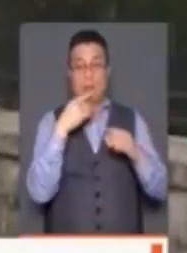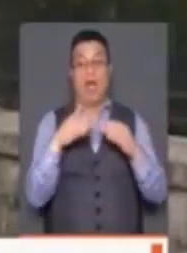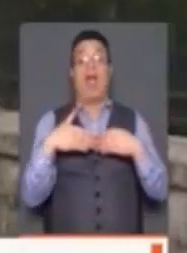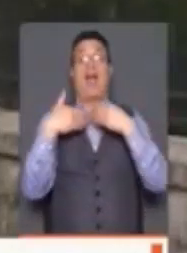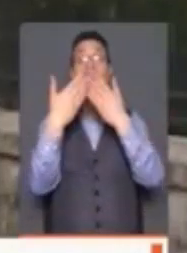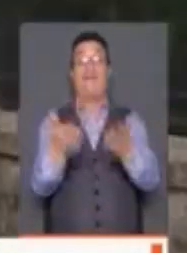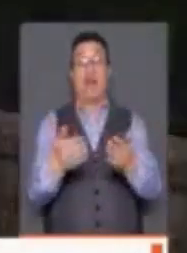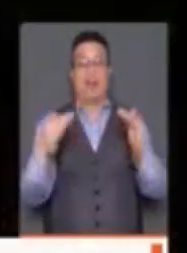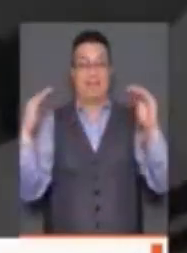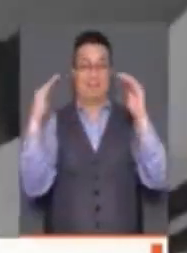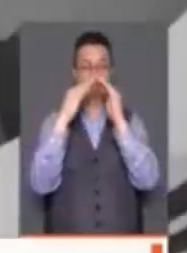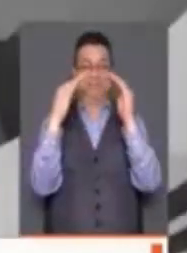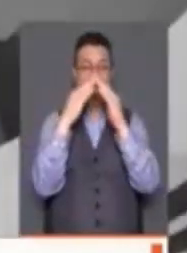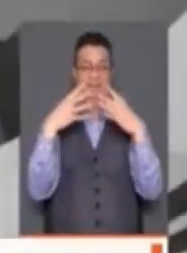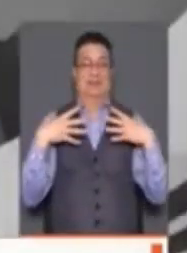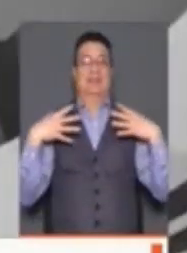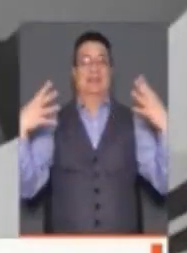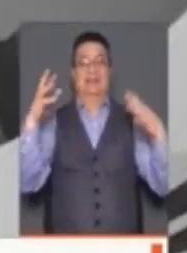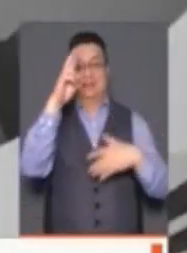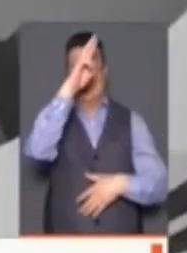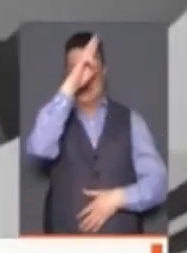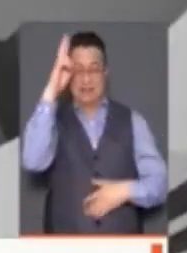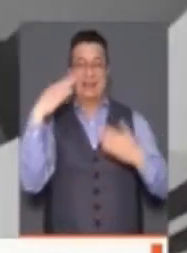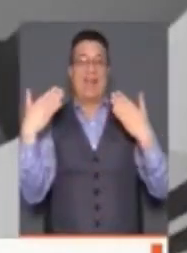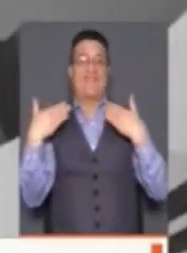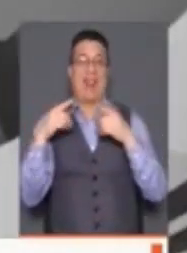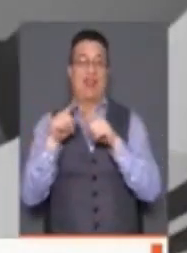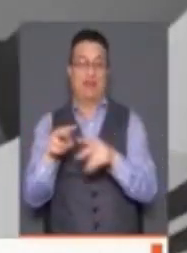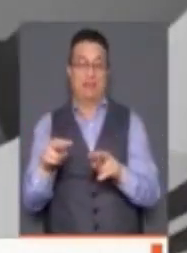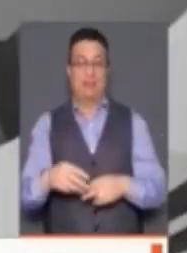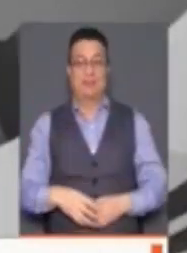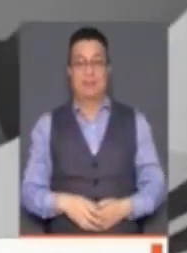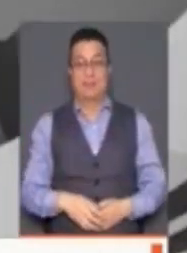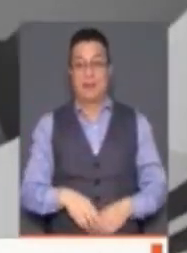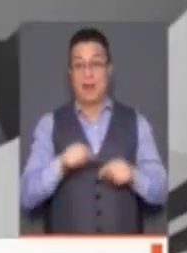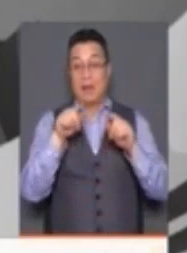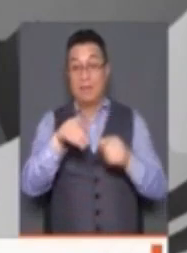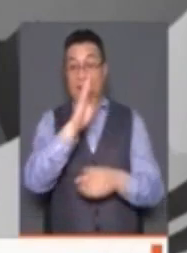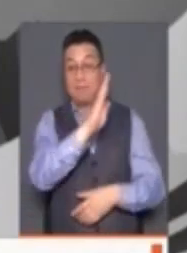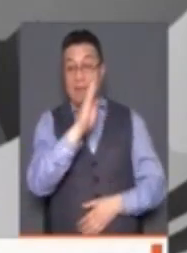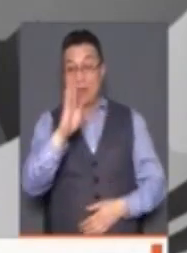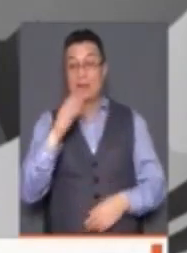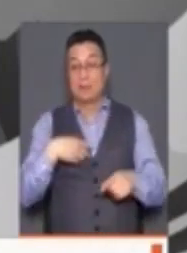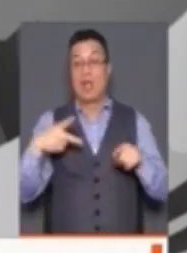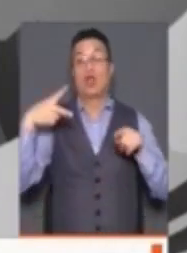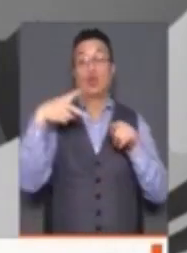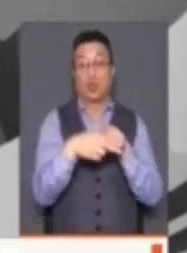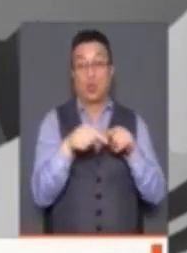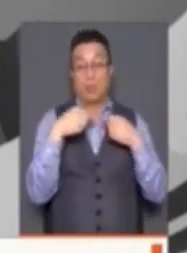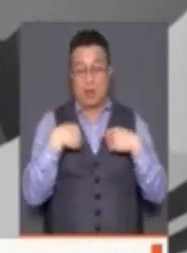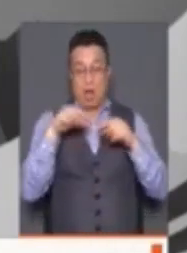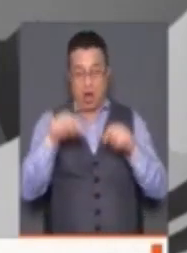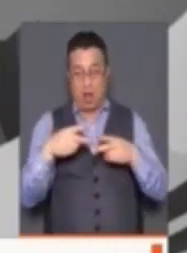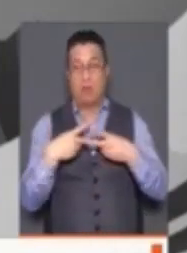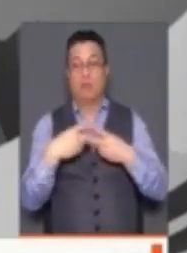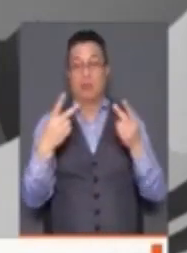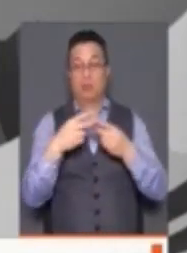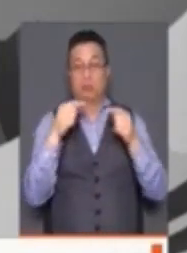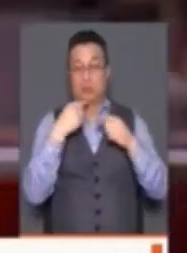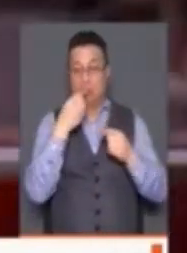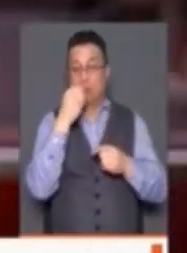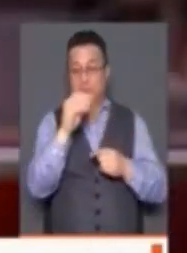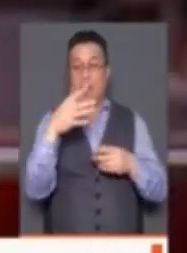del castillo Balmoral. The BBC is interrupting its normal programs to bring you an important